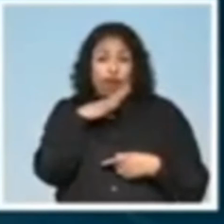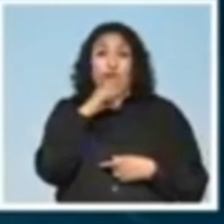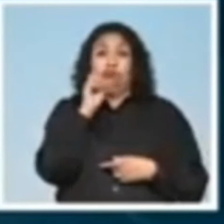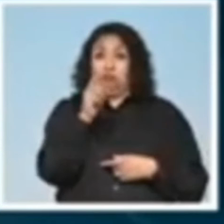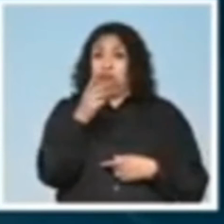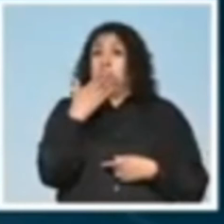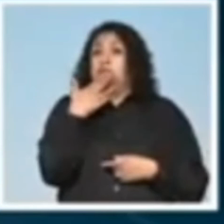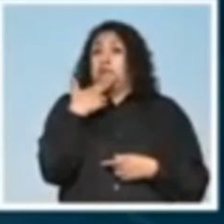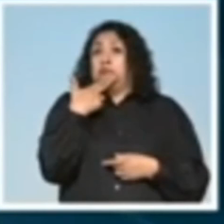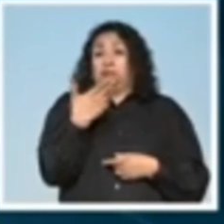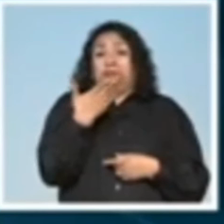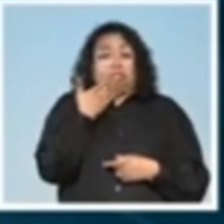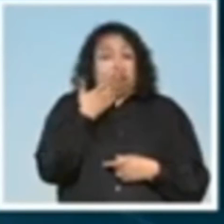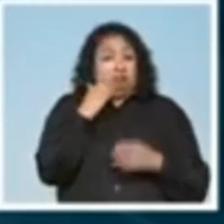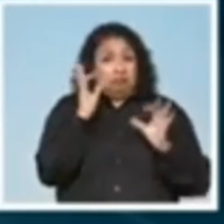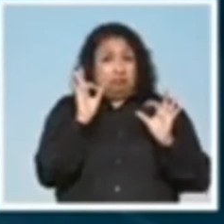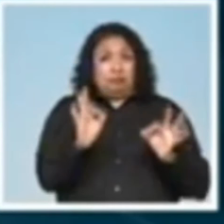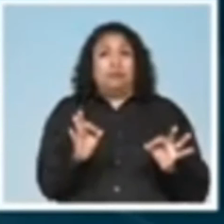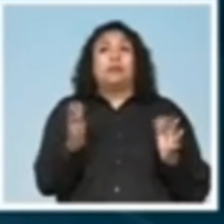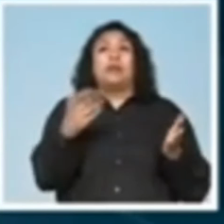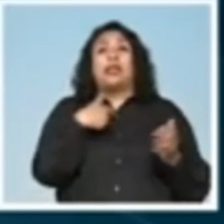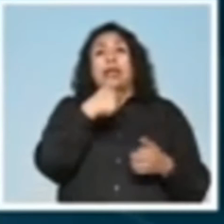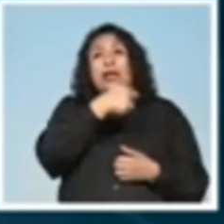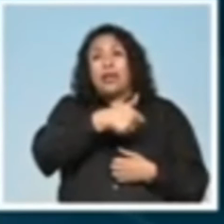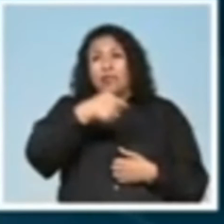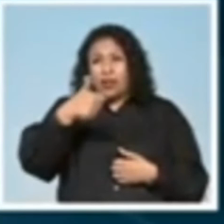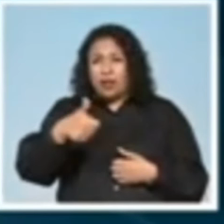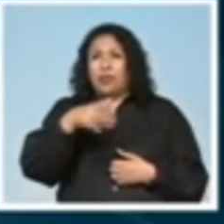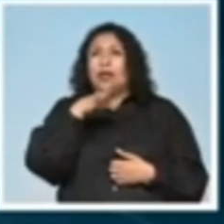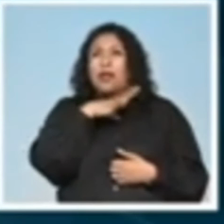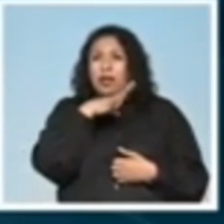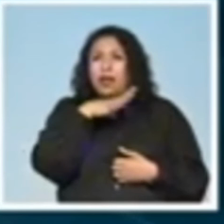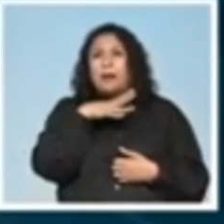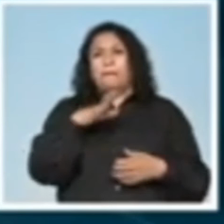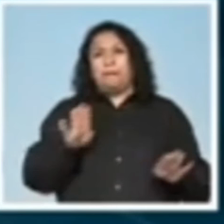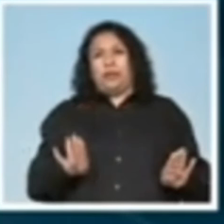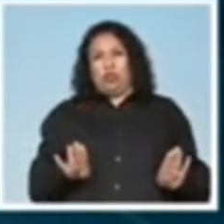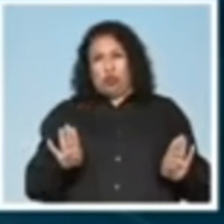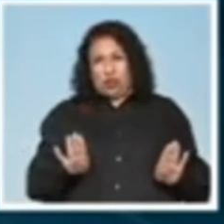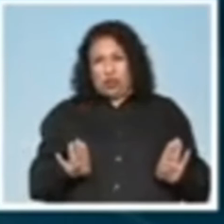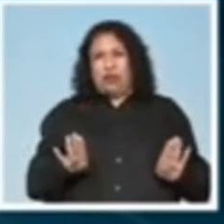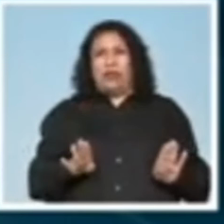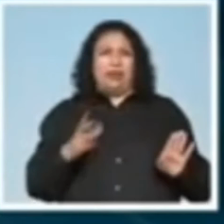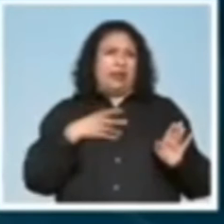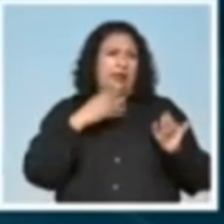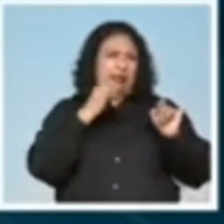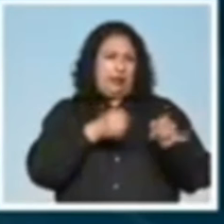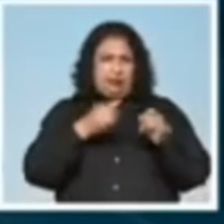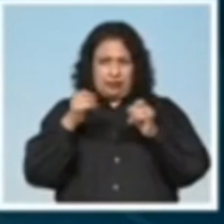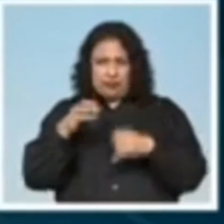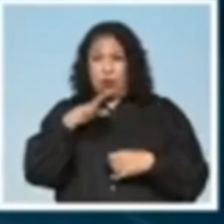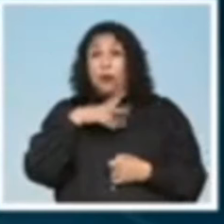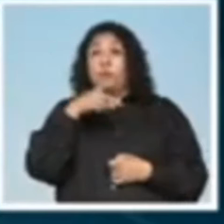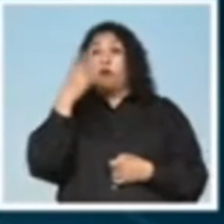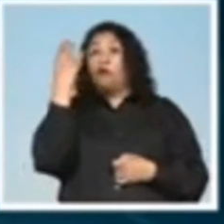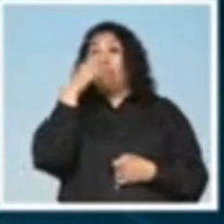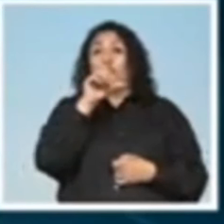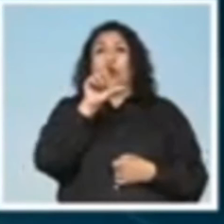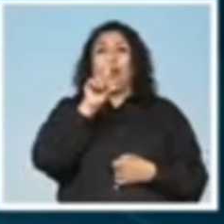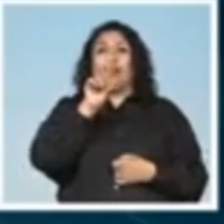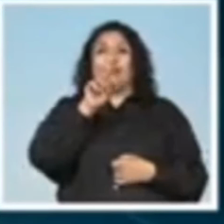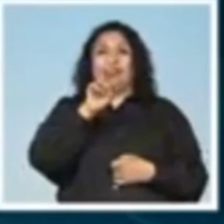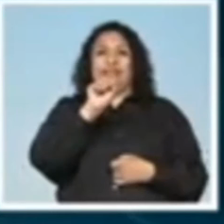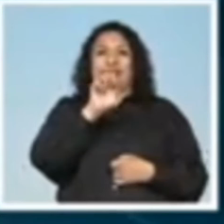y funcionan perfectamente. Porque cada una tiene una personalidad y es individual. La fotografía de Andrés